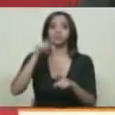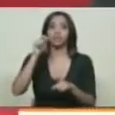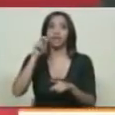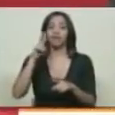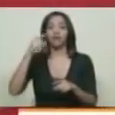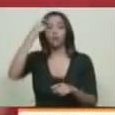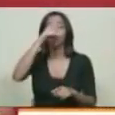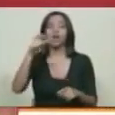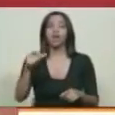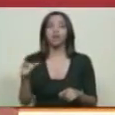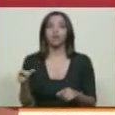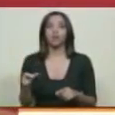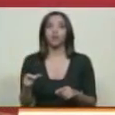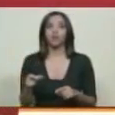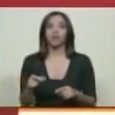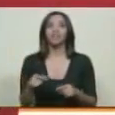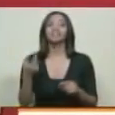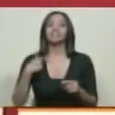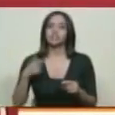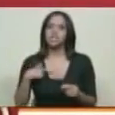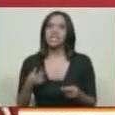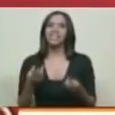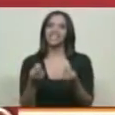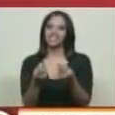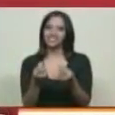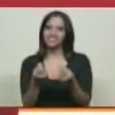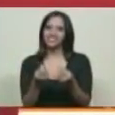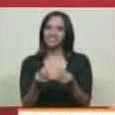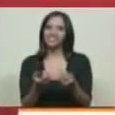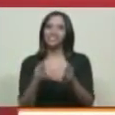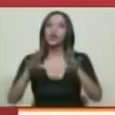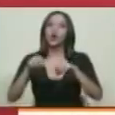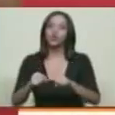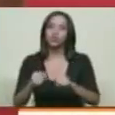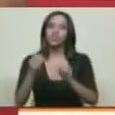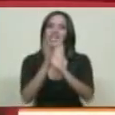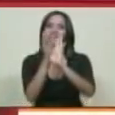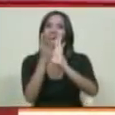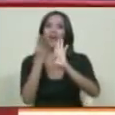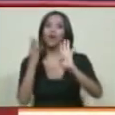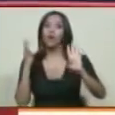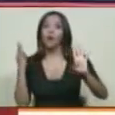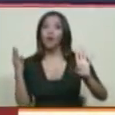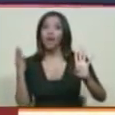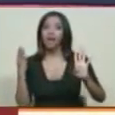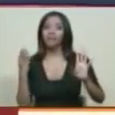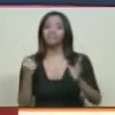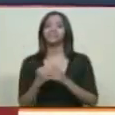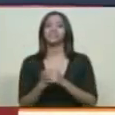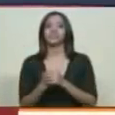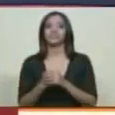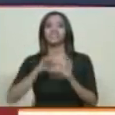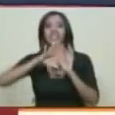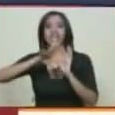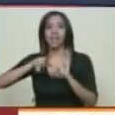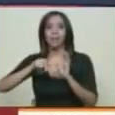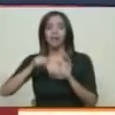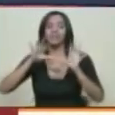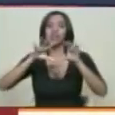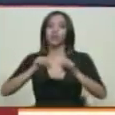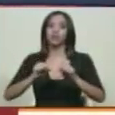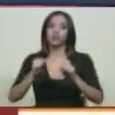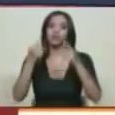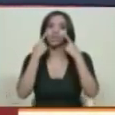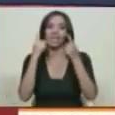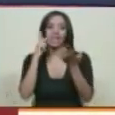allí, tienen el negocio, tienen el control de la cola, tienen el control de la mafia, porque muchos de los que están ahí, usted sale